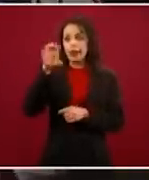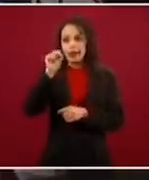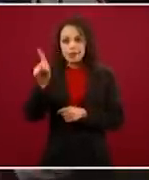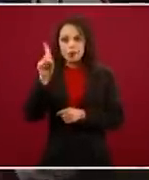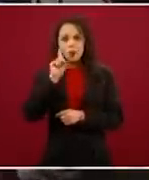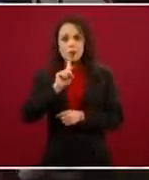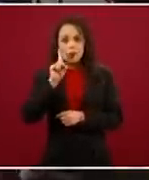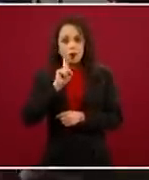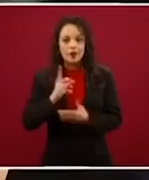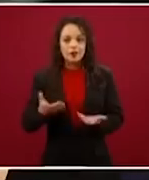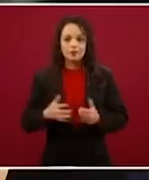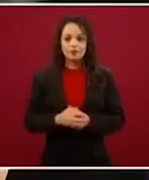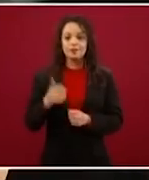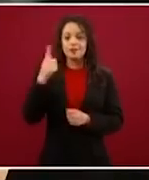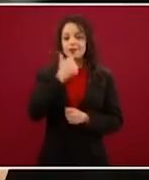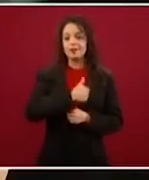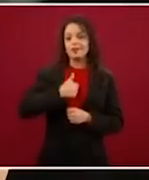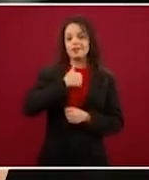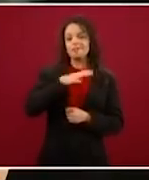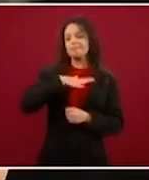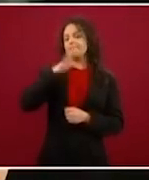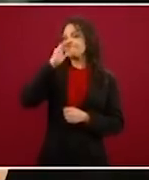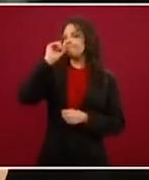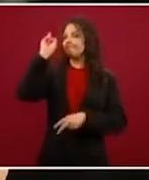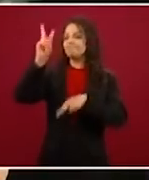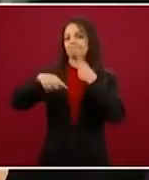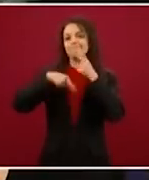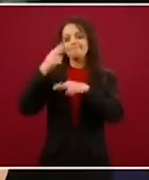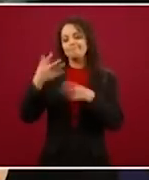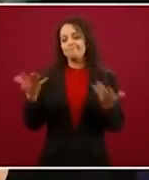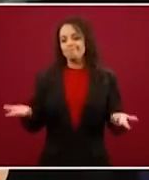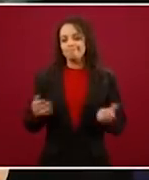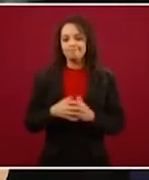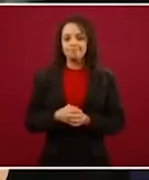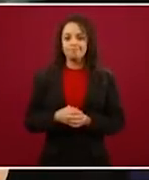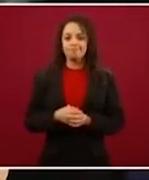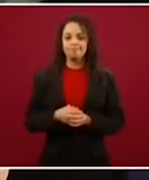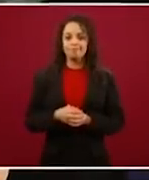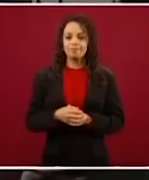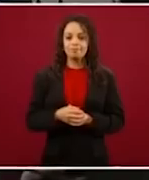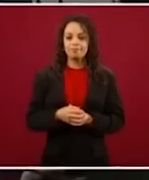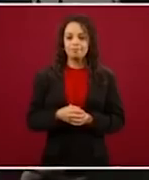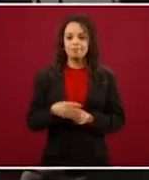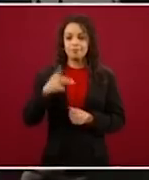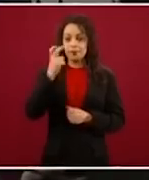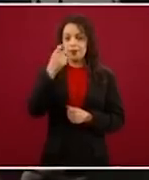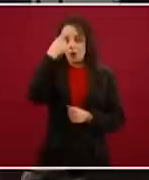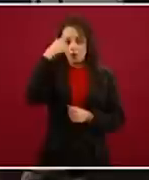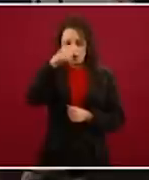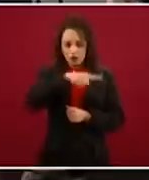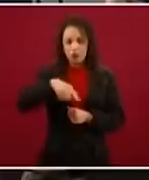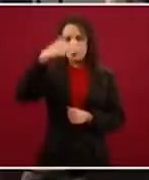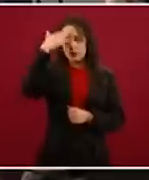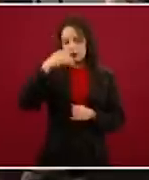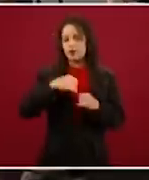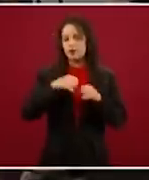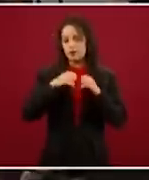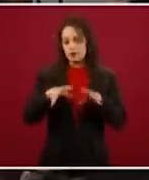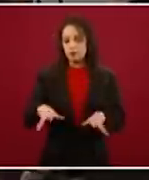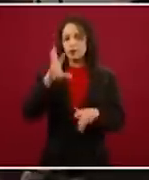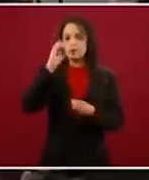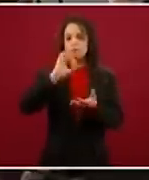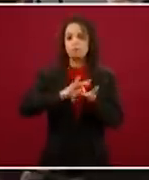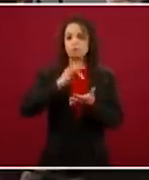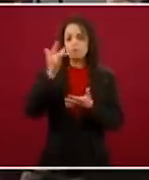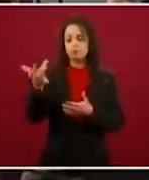Lástima. Entonces, que no puedo acudir, me encantaría estar, pero presidente… Pero digo, es para tu información. Gracias, le agradezco, voy a estar pendiente. ¿Cómo? Ya nada